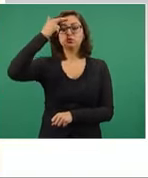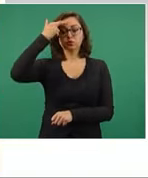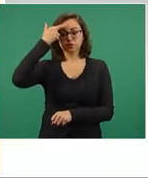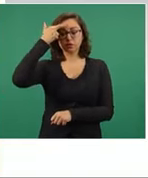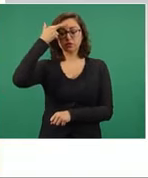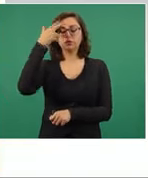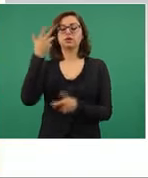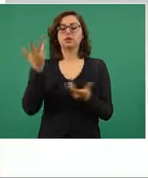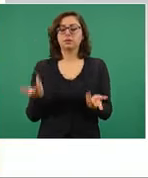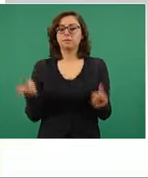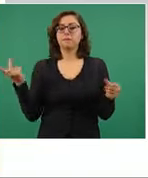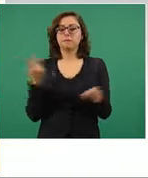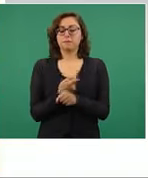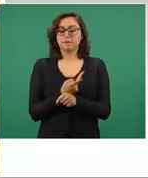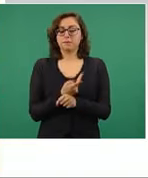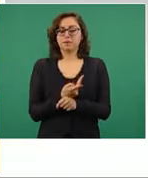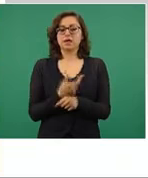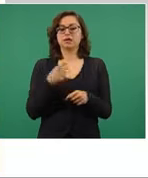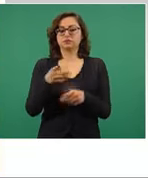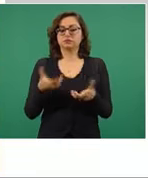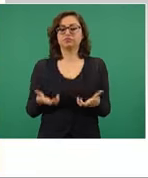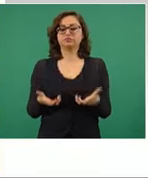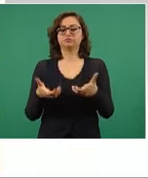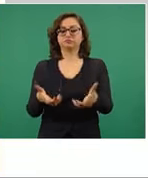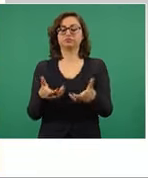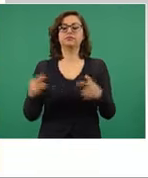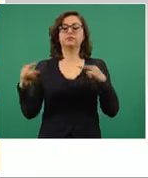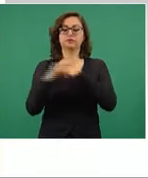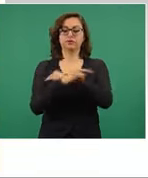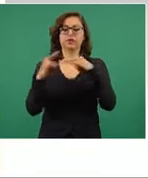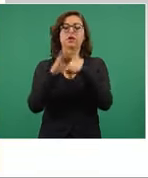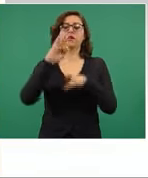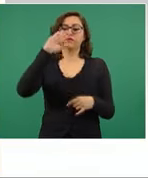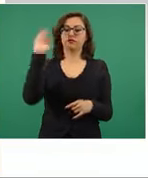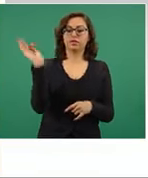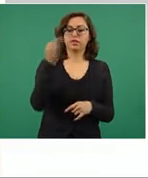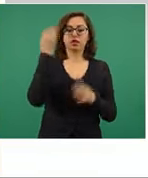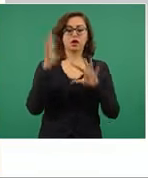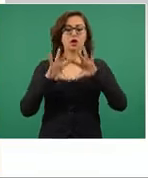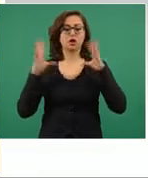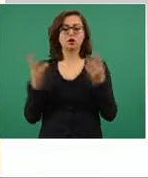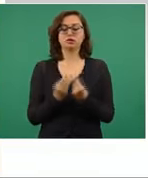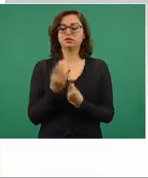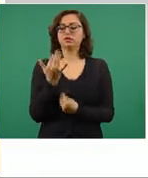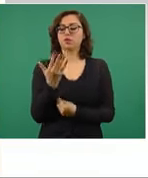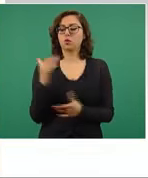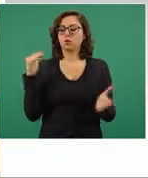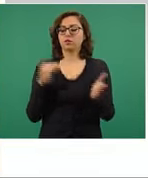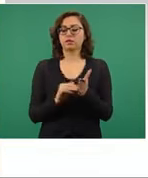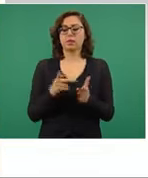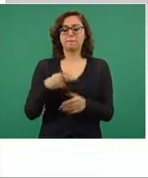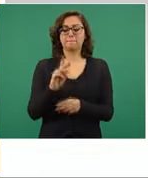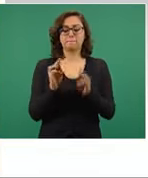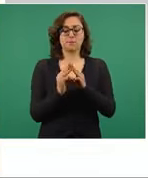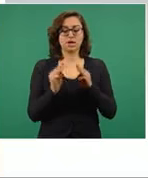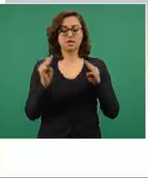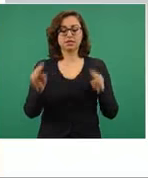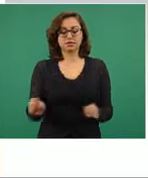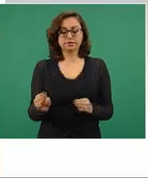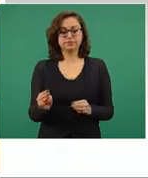las carreteras federales en las cuales la Guardia Nacional proporciona seguridad son casi 50,000 kilómetros. Se dieron